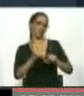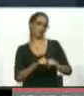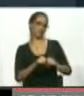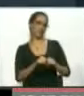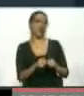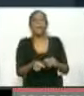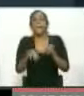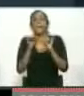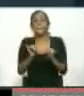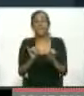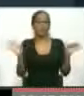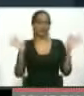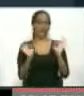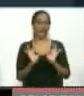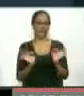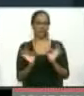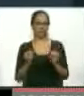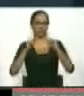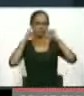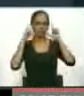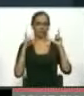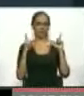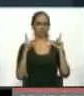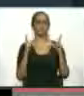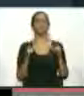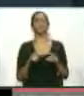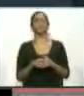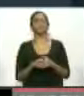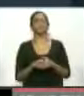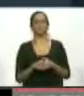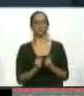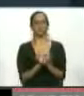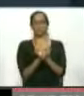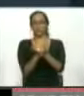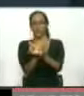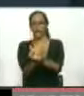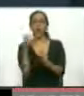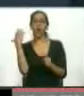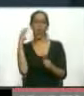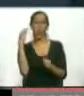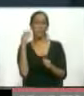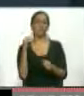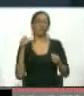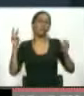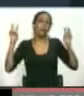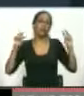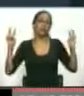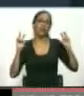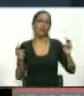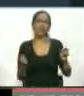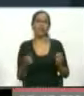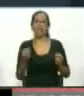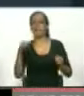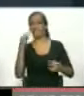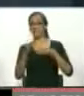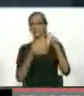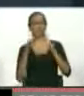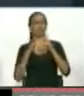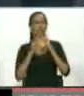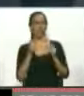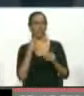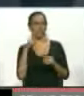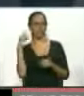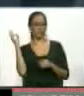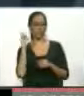mismo modo que nadie debería sorprenderse si en el caso de ser entregada a colombia de pronto vira a declarar que todo lo que afirmó en